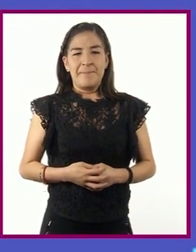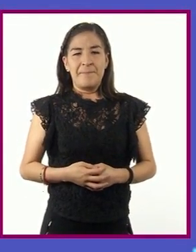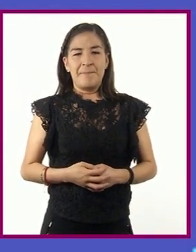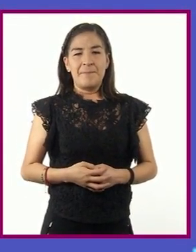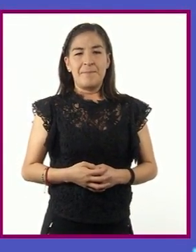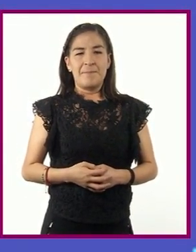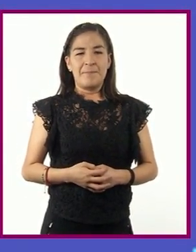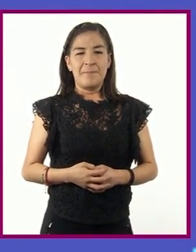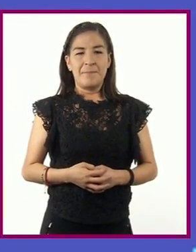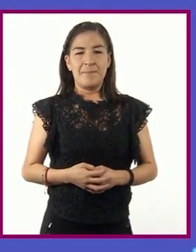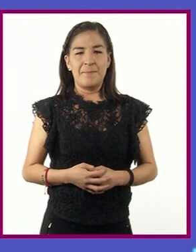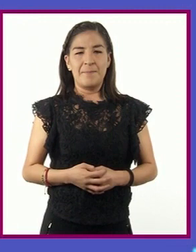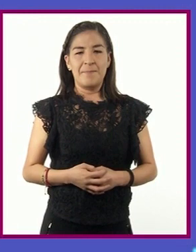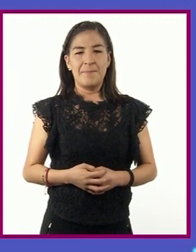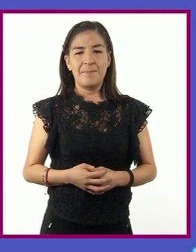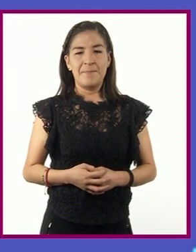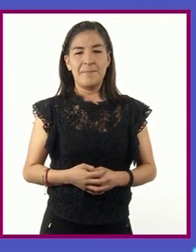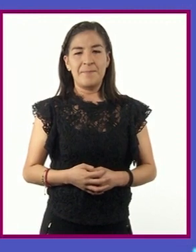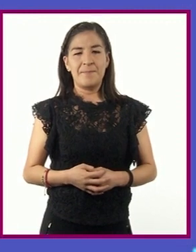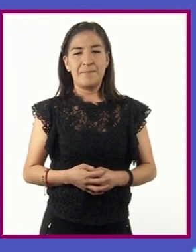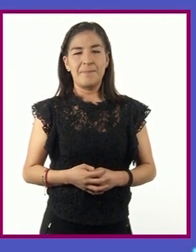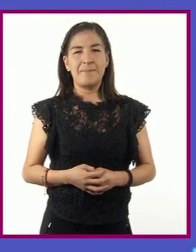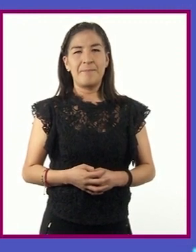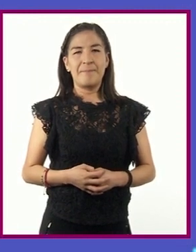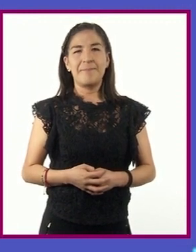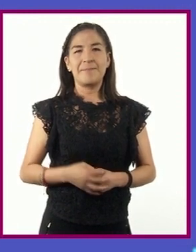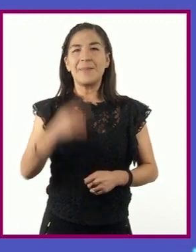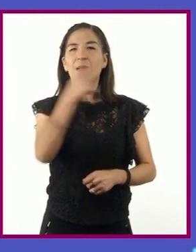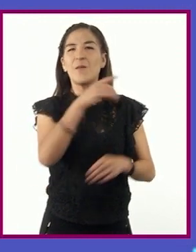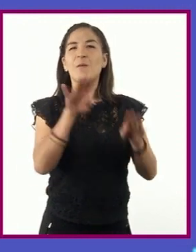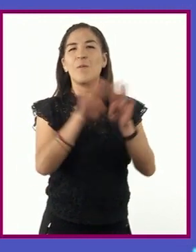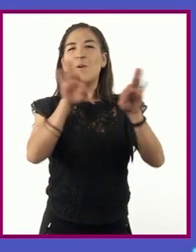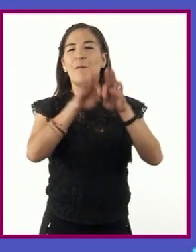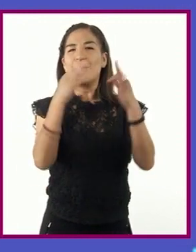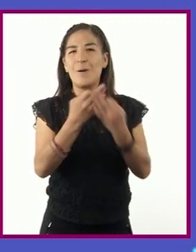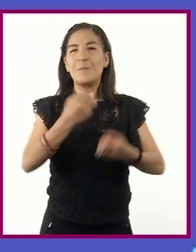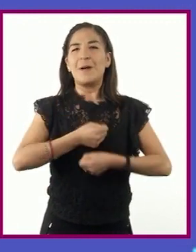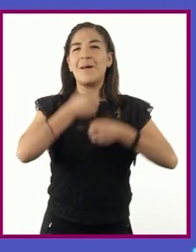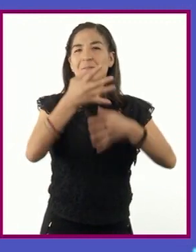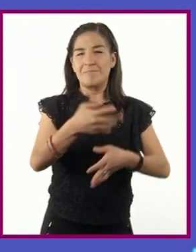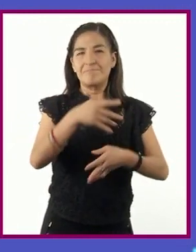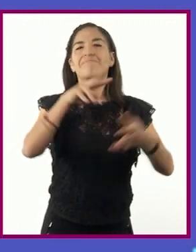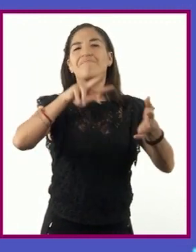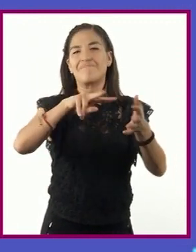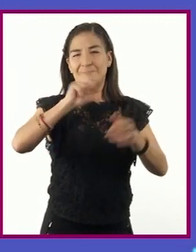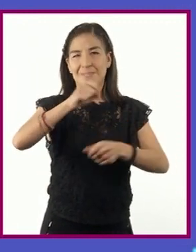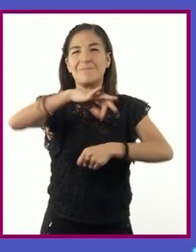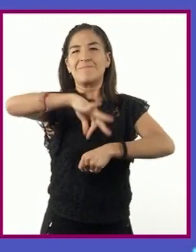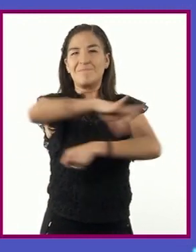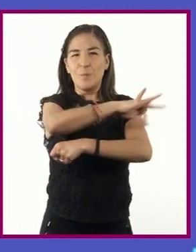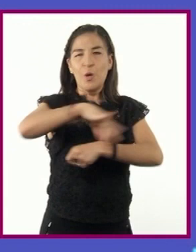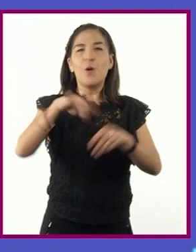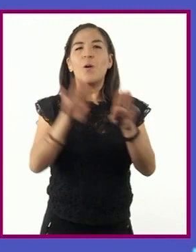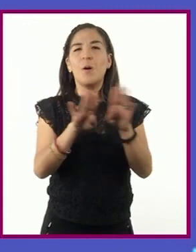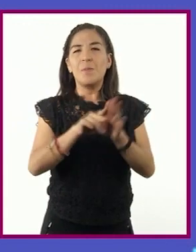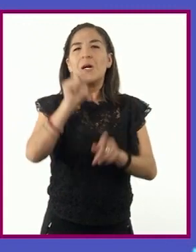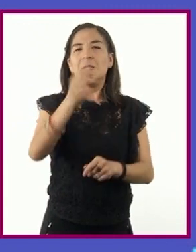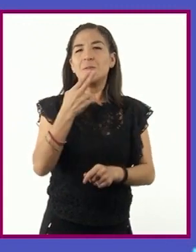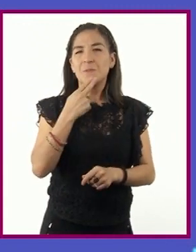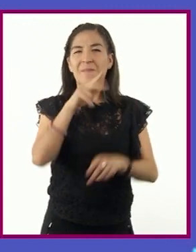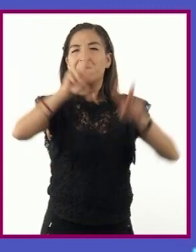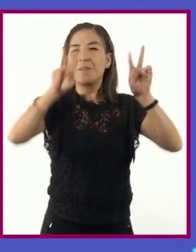Es decir, que la poesía concreta pasó a otra forma de expresión como es la arquitectura. La frase que utilizó